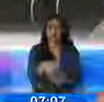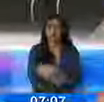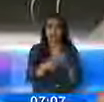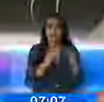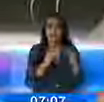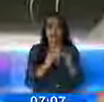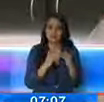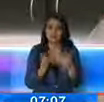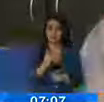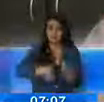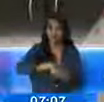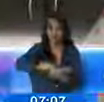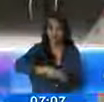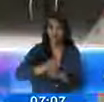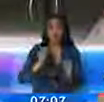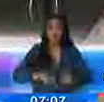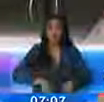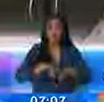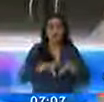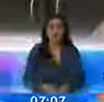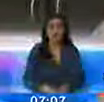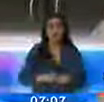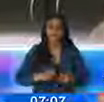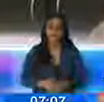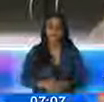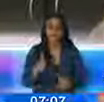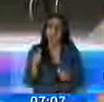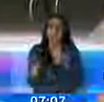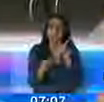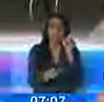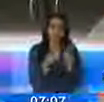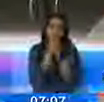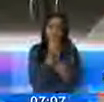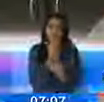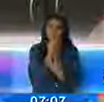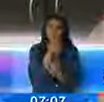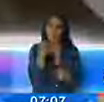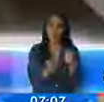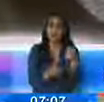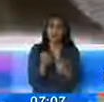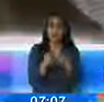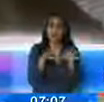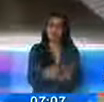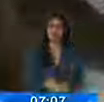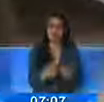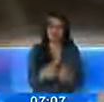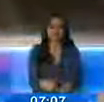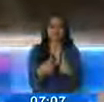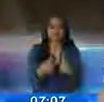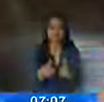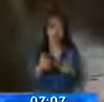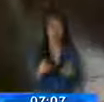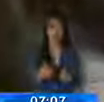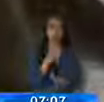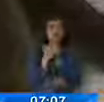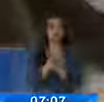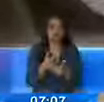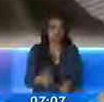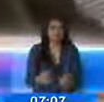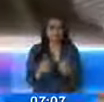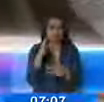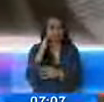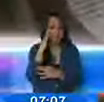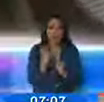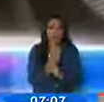inmediatamente con la información que se obtuvo de los ciudadanos pudimos reparar el cargo afortunadamente por la acción de la policía